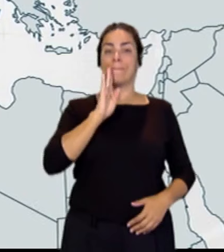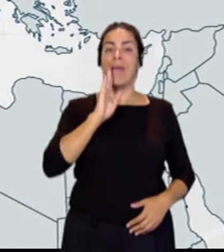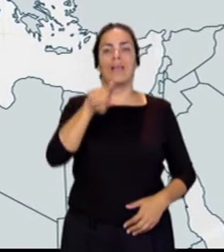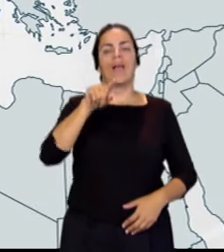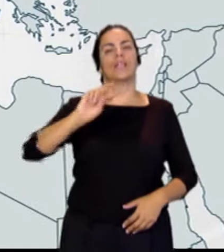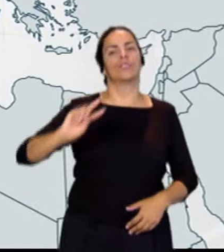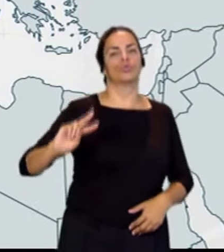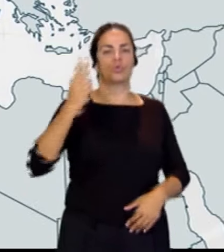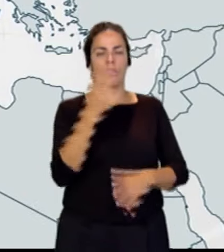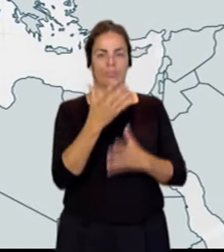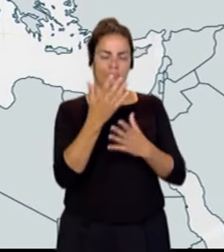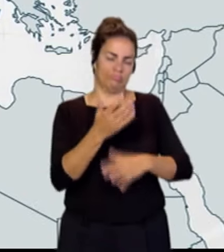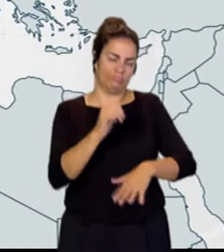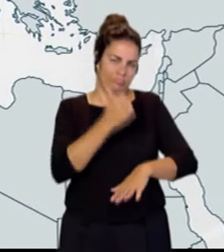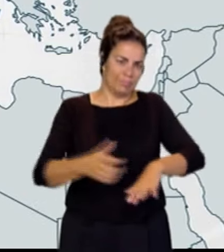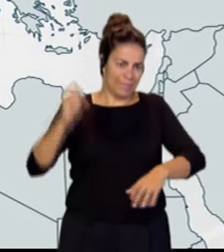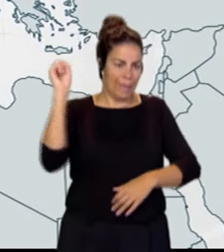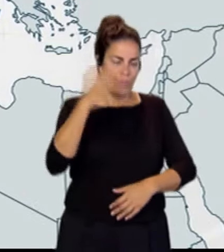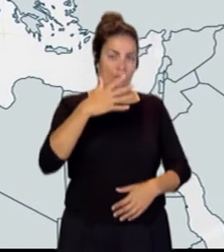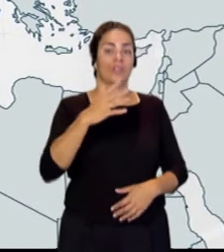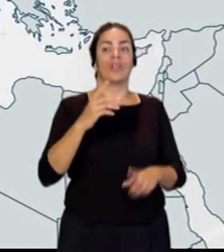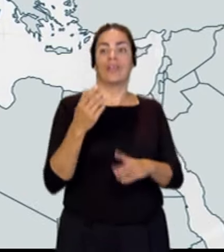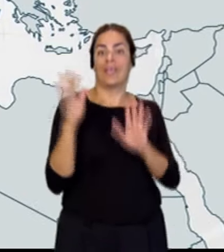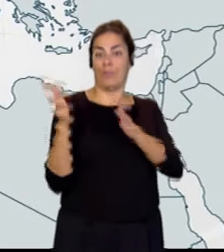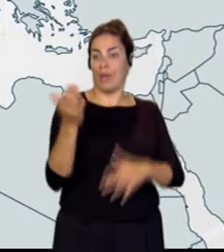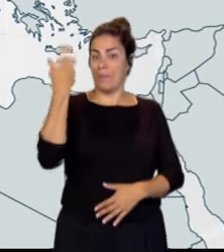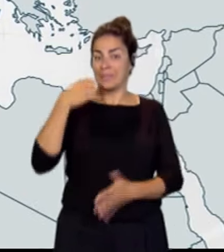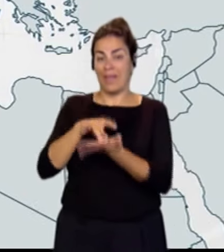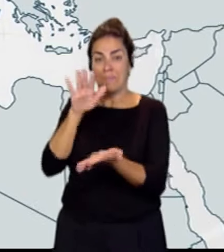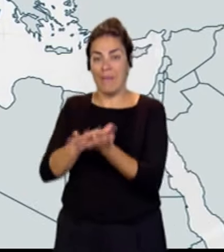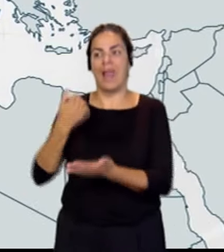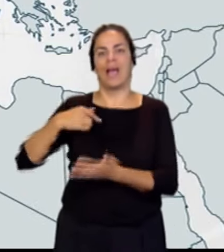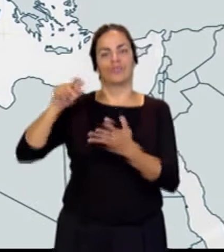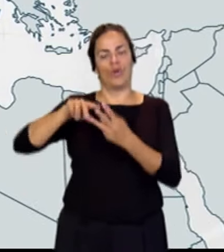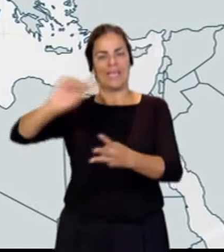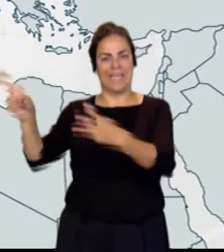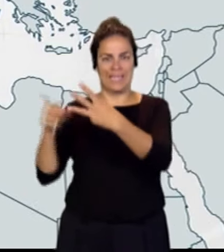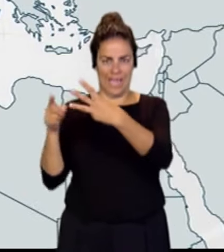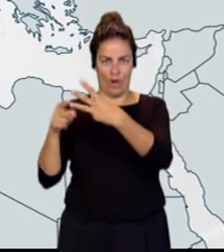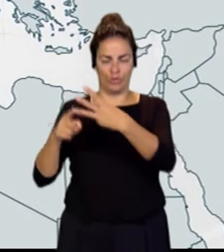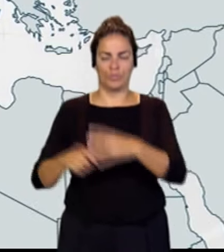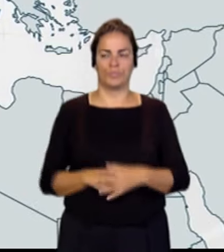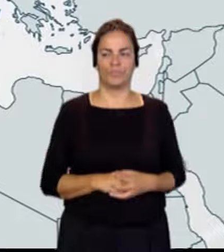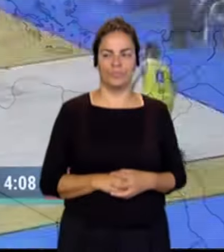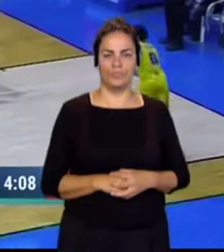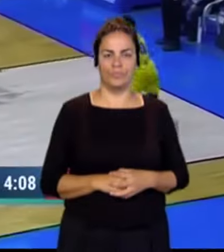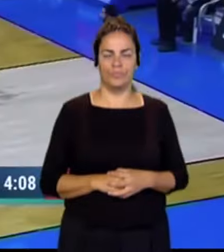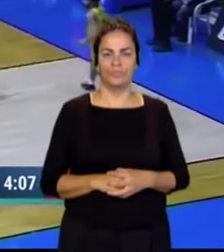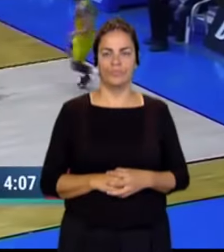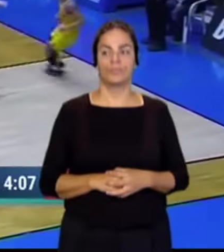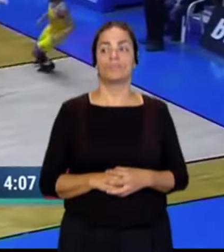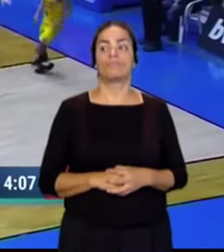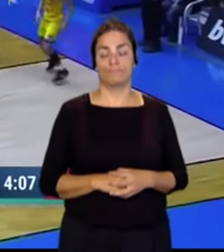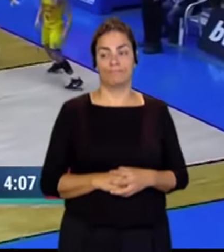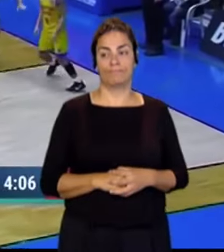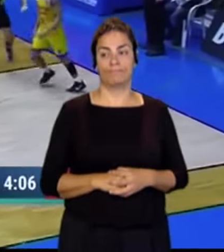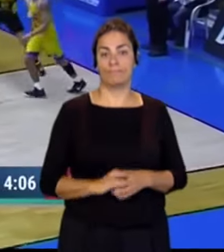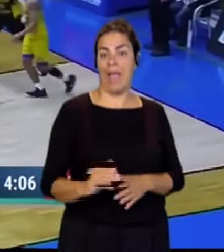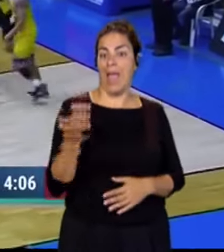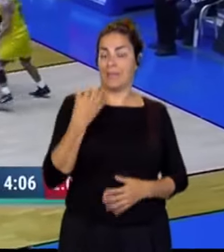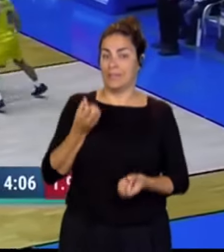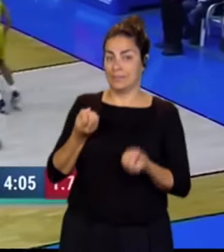subcampeonato y la temporada pasada en Málaga acabaron en tercera posición y anti antes les